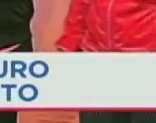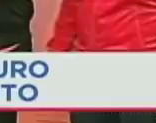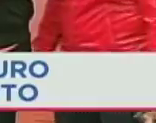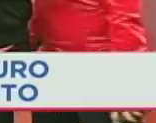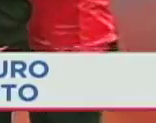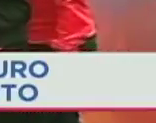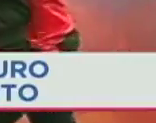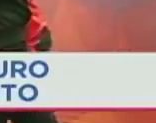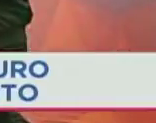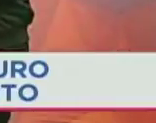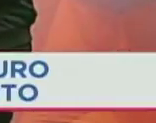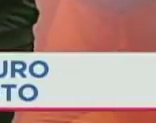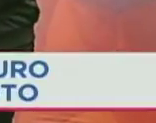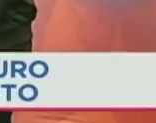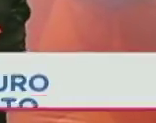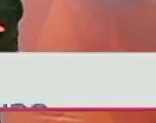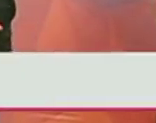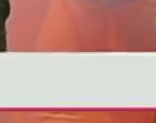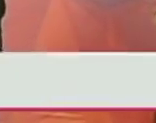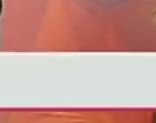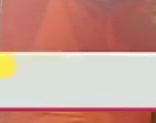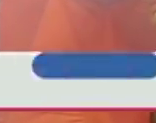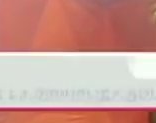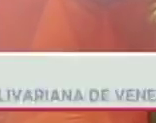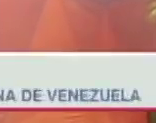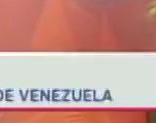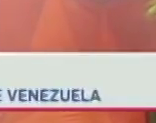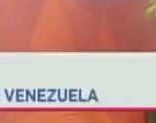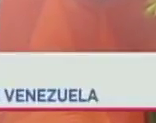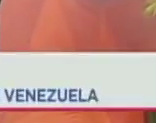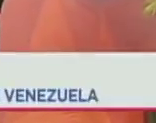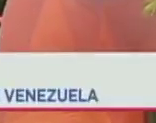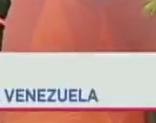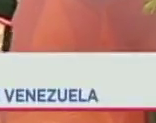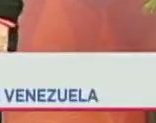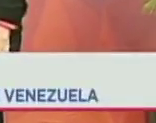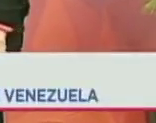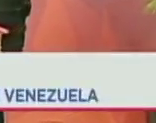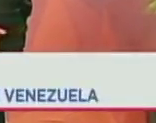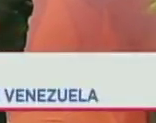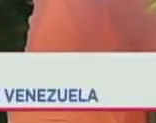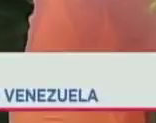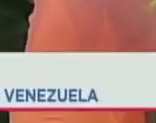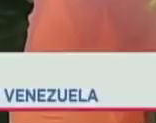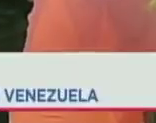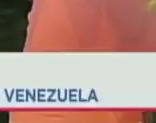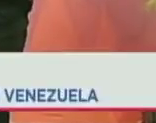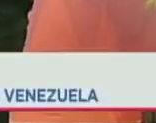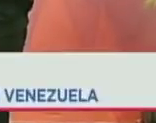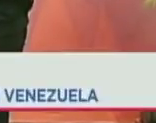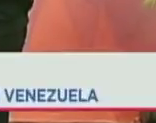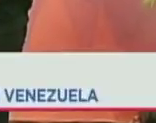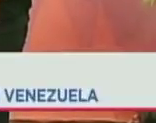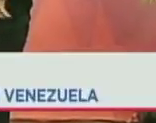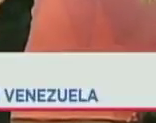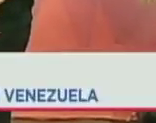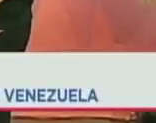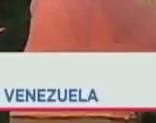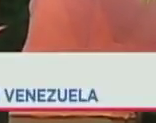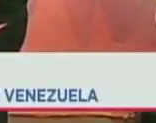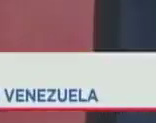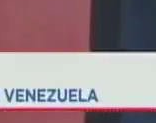primera combatiente cilia flórez de maduro querida hermana erika